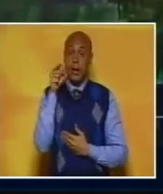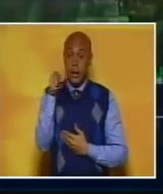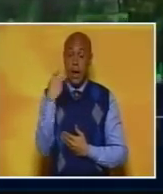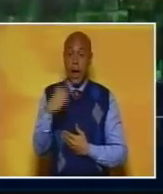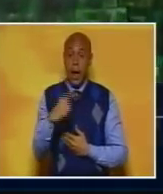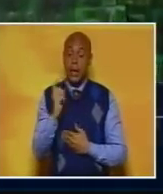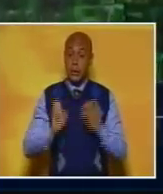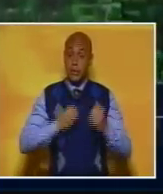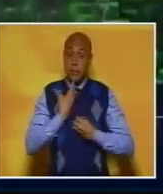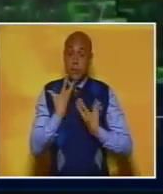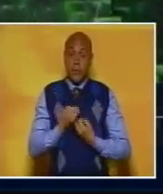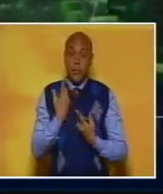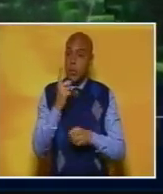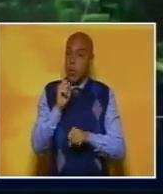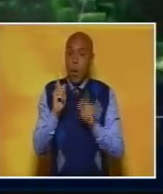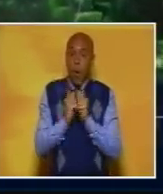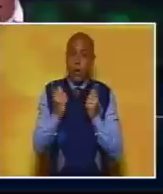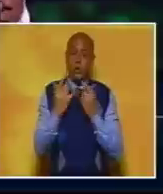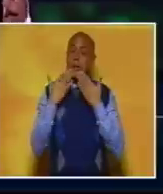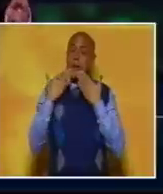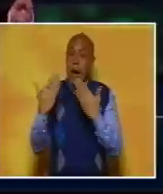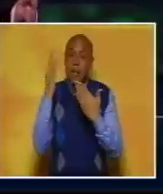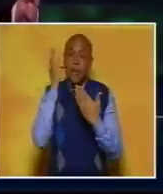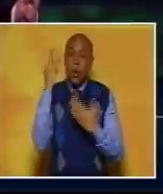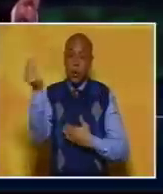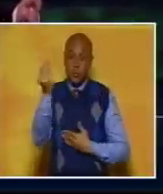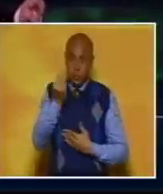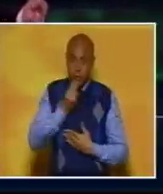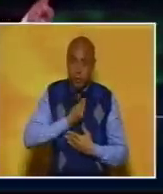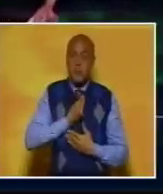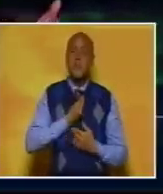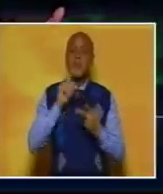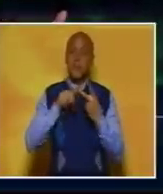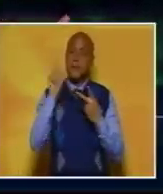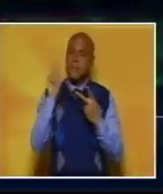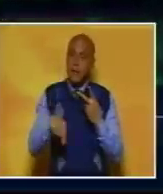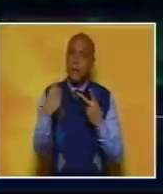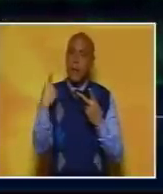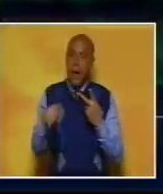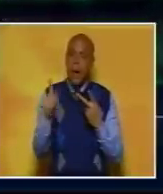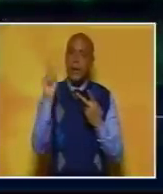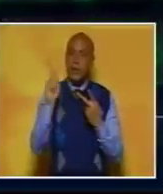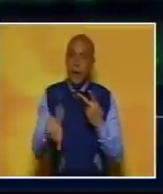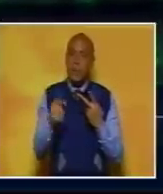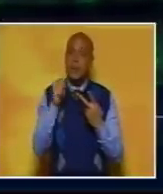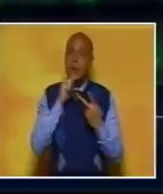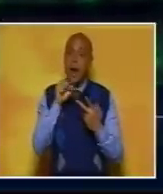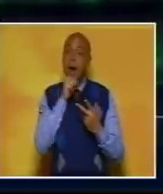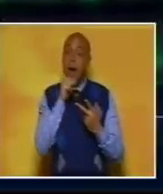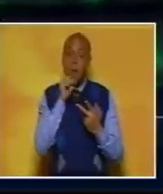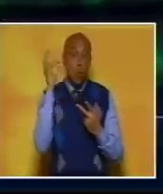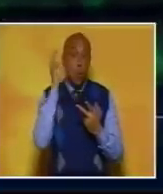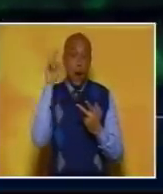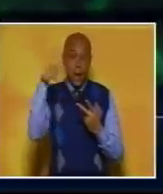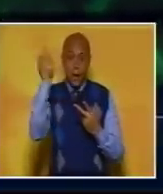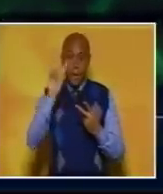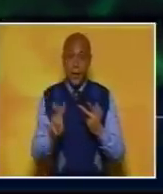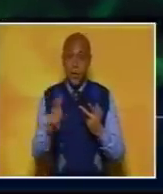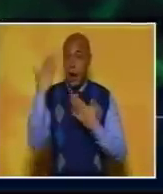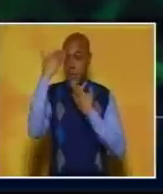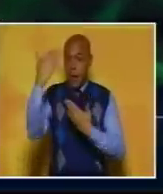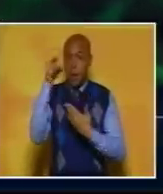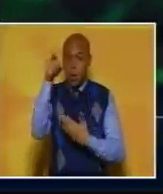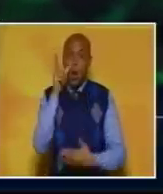emociones. Apenas pudo agradecer el gesto de la coach y seguido recibió un cálido mensaje de su abuela desde nuestro país,